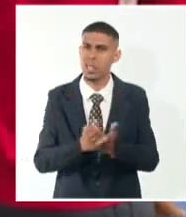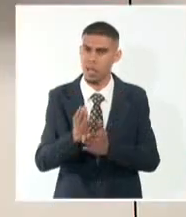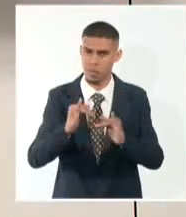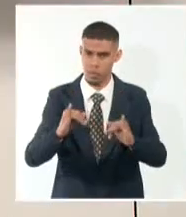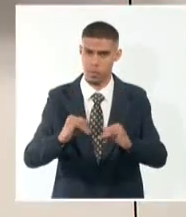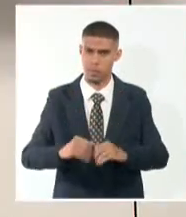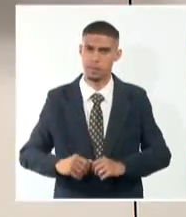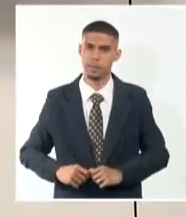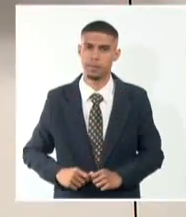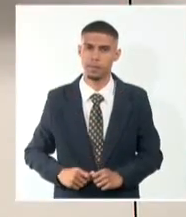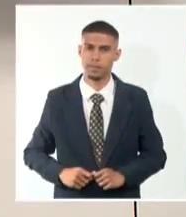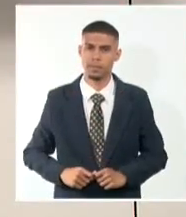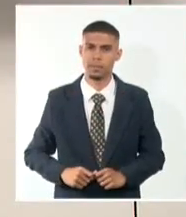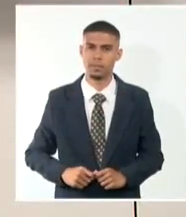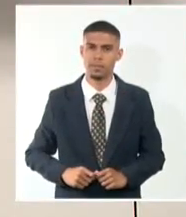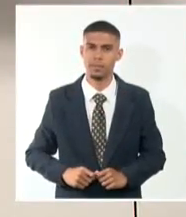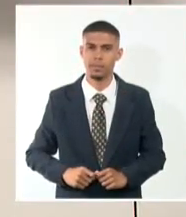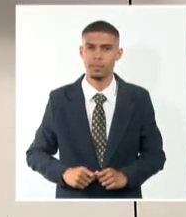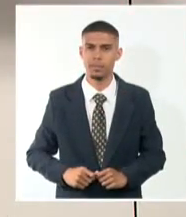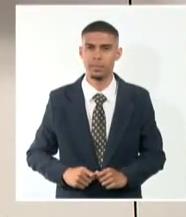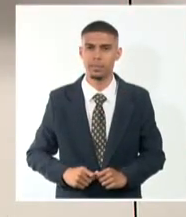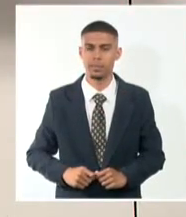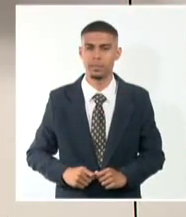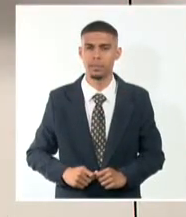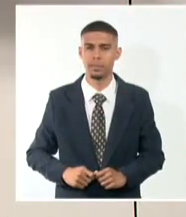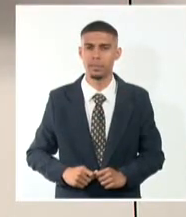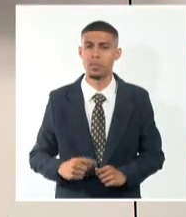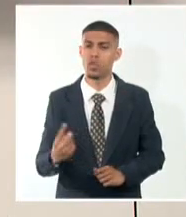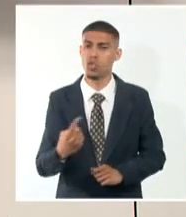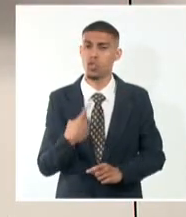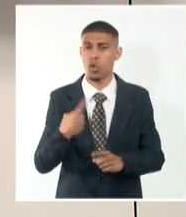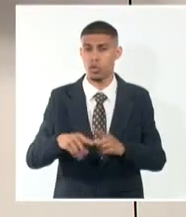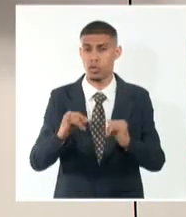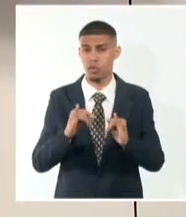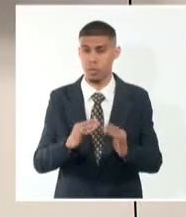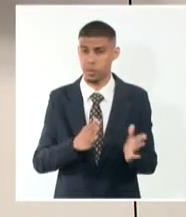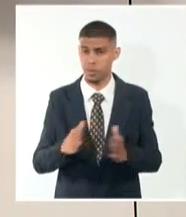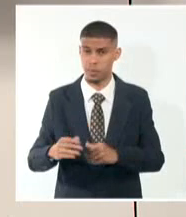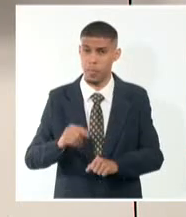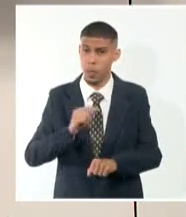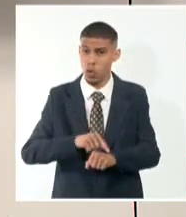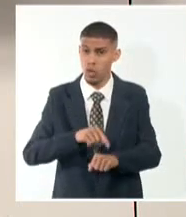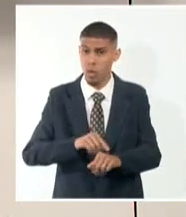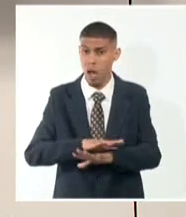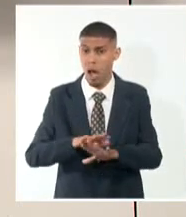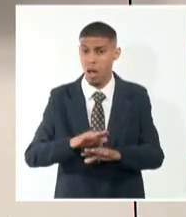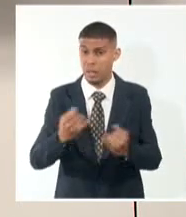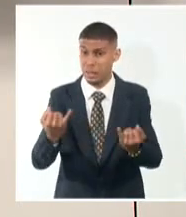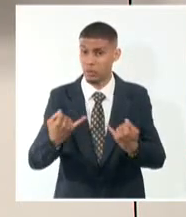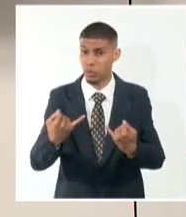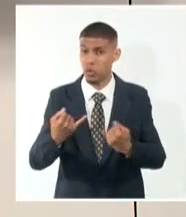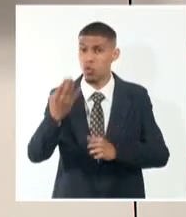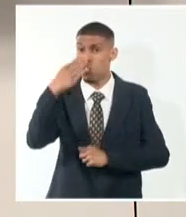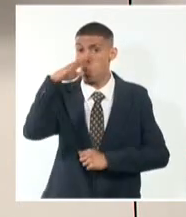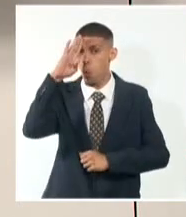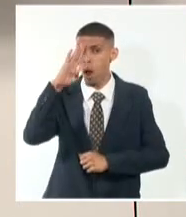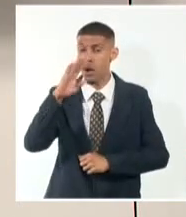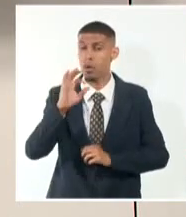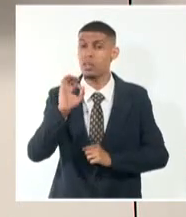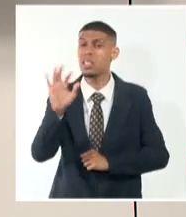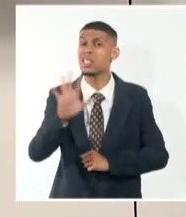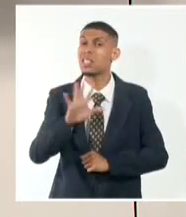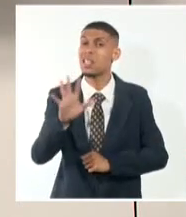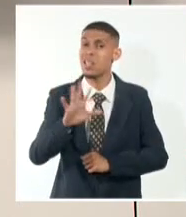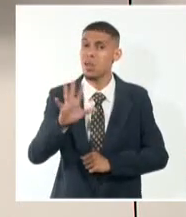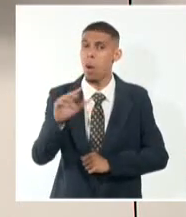informando. Gracias, Niurka, por este enlace. Nosotros cambiamos de tema y de última hora hemos conocido también que los cubanos ganaron 5 de las 7